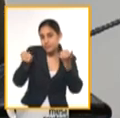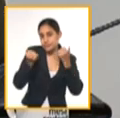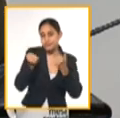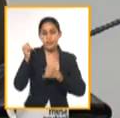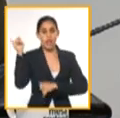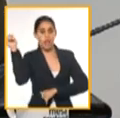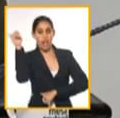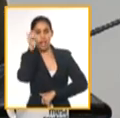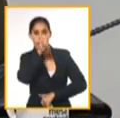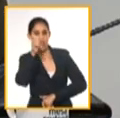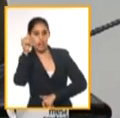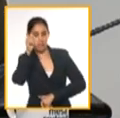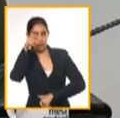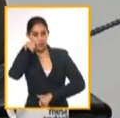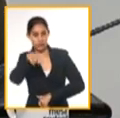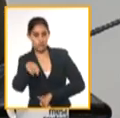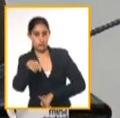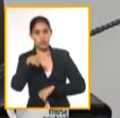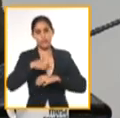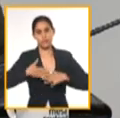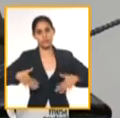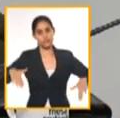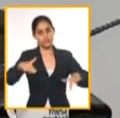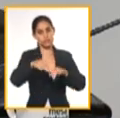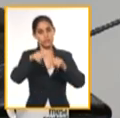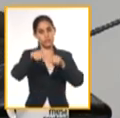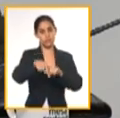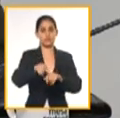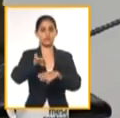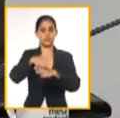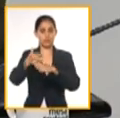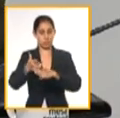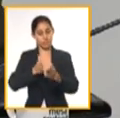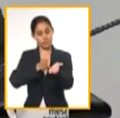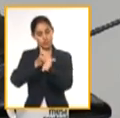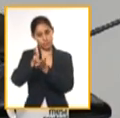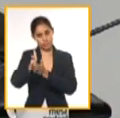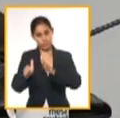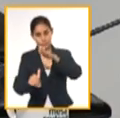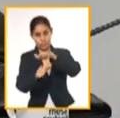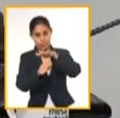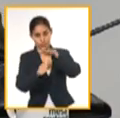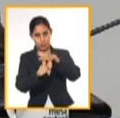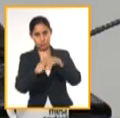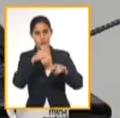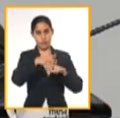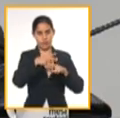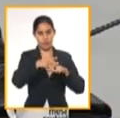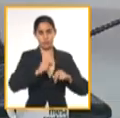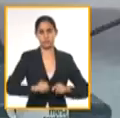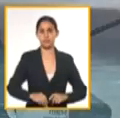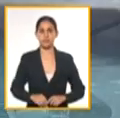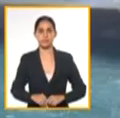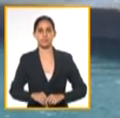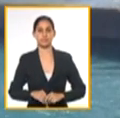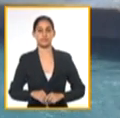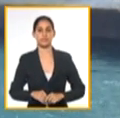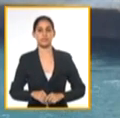nos ha preparado para nuestro programa, y después estaremos hablando con el presidente de los de Agua y Saneamiento.